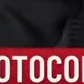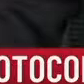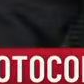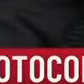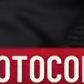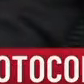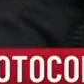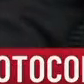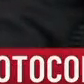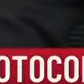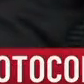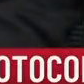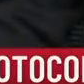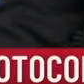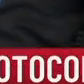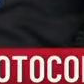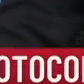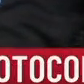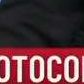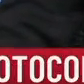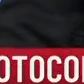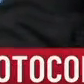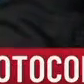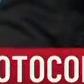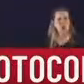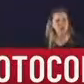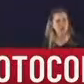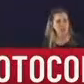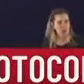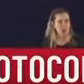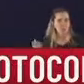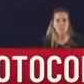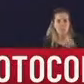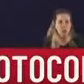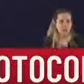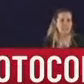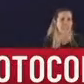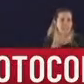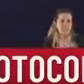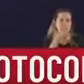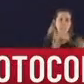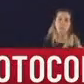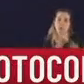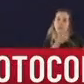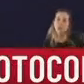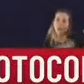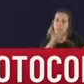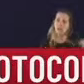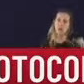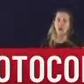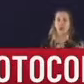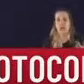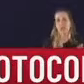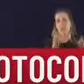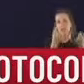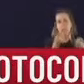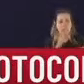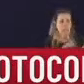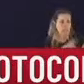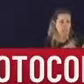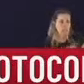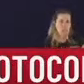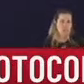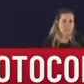que pongan un porcentaje de los planes para sostener a las organizaciones no no sé si Supongo que esto incluirá